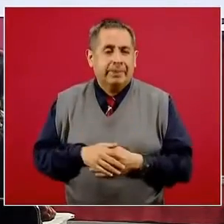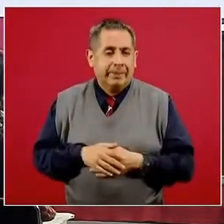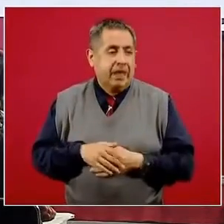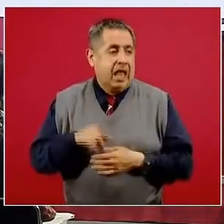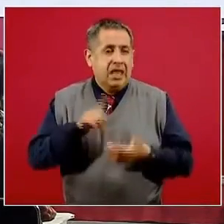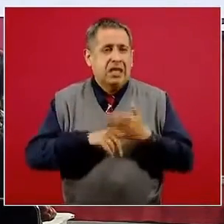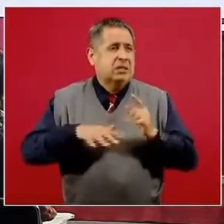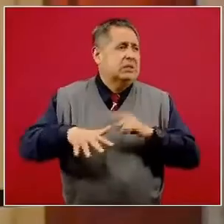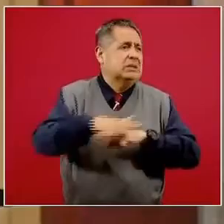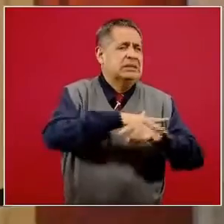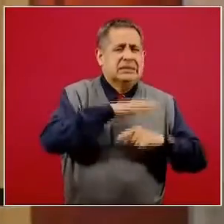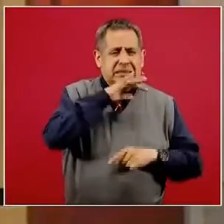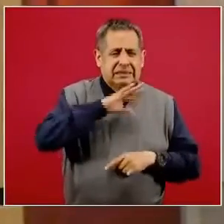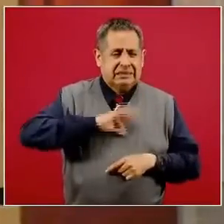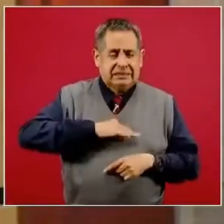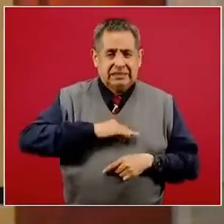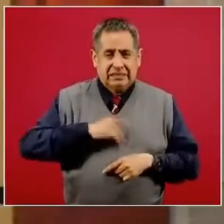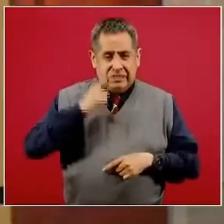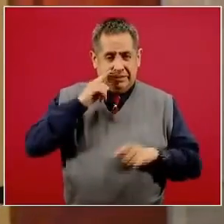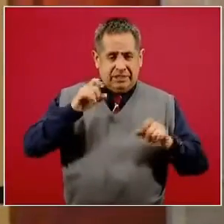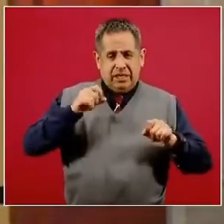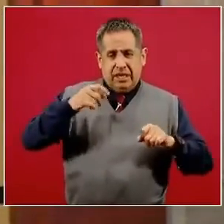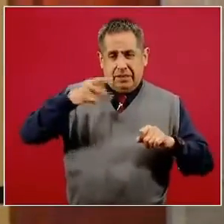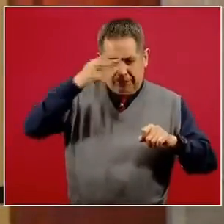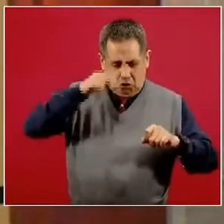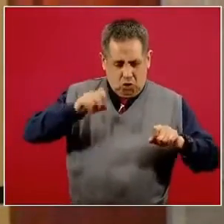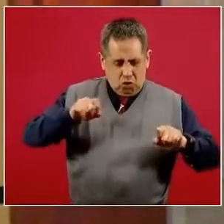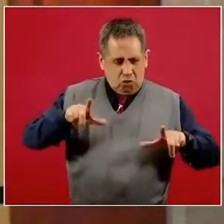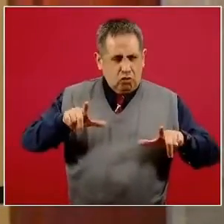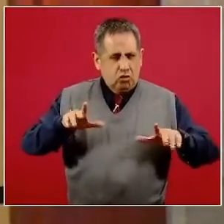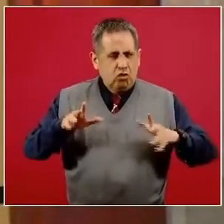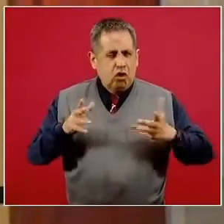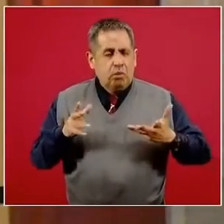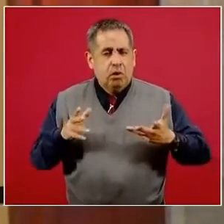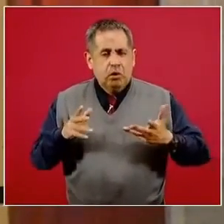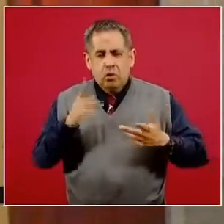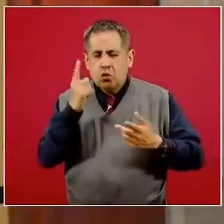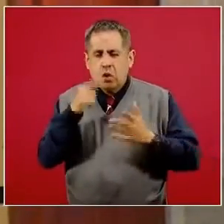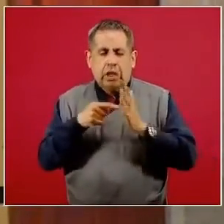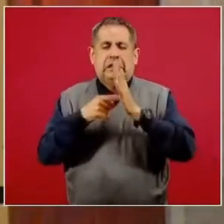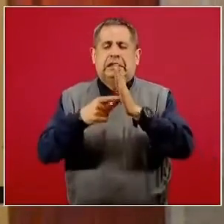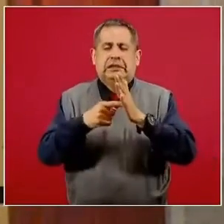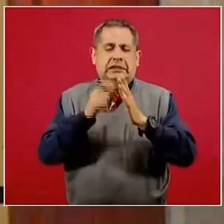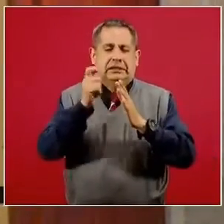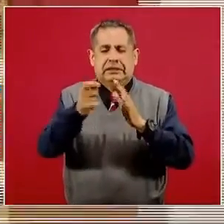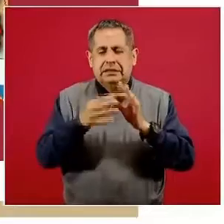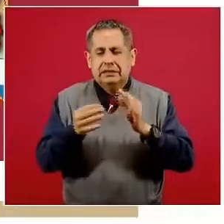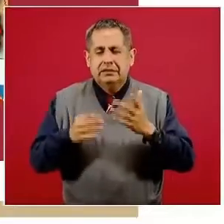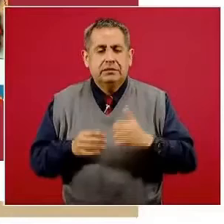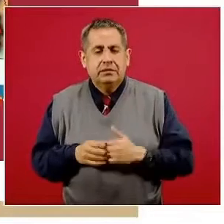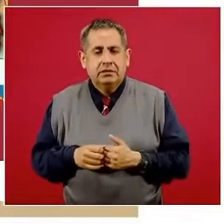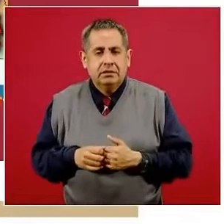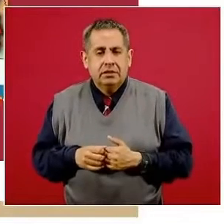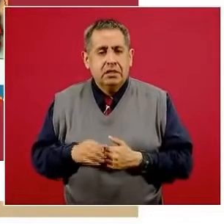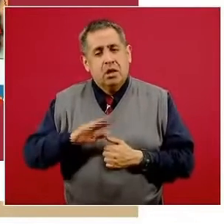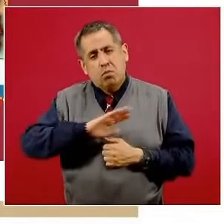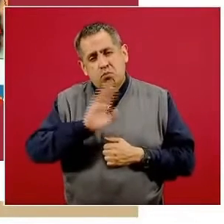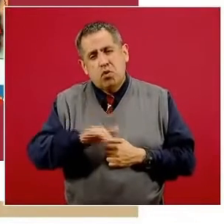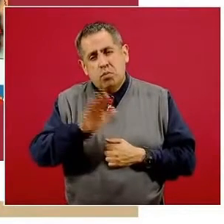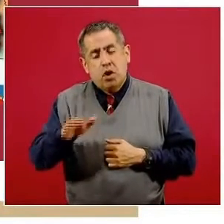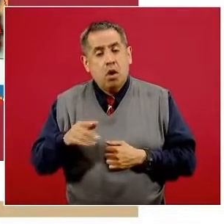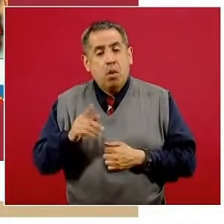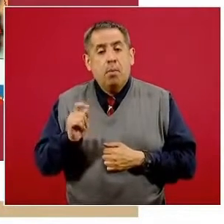toxicidad ambiental. Este es un zoom al centro del país, como está ahí, y lo único que quiero mostrarles aquí es que la mortalidad